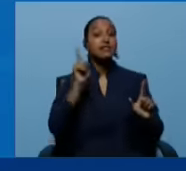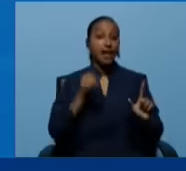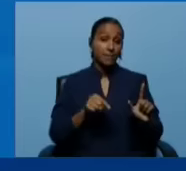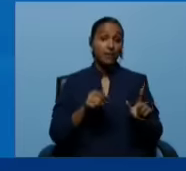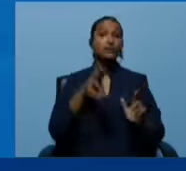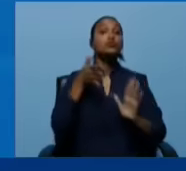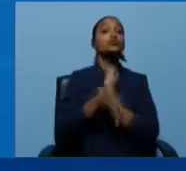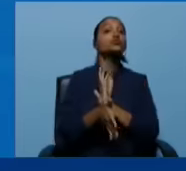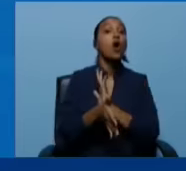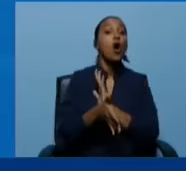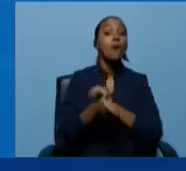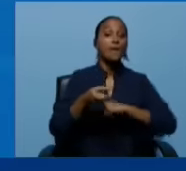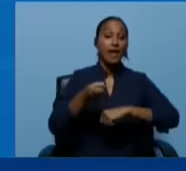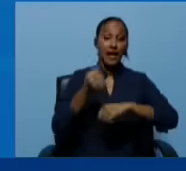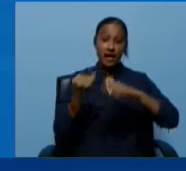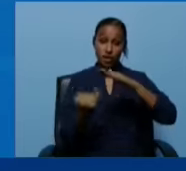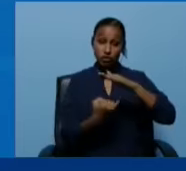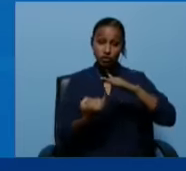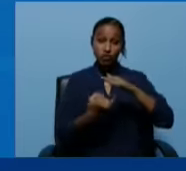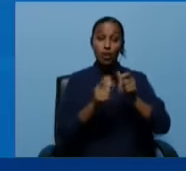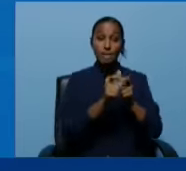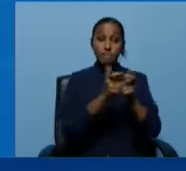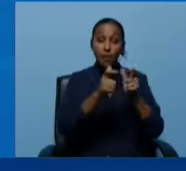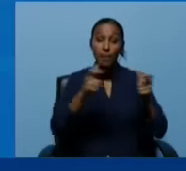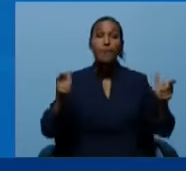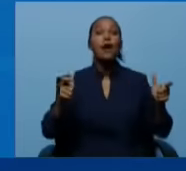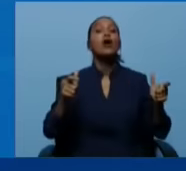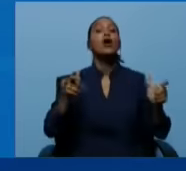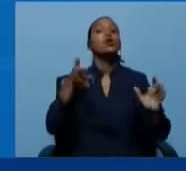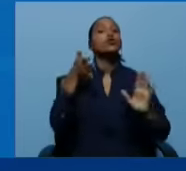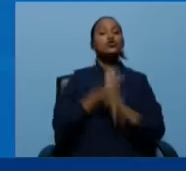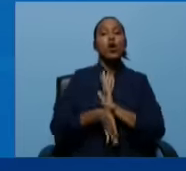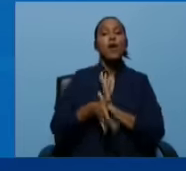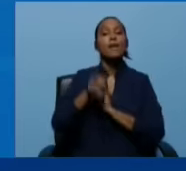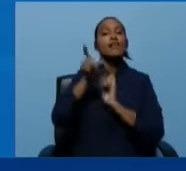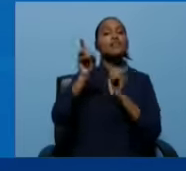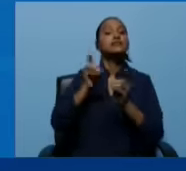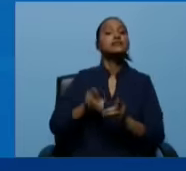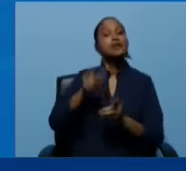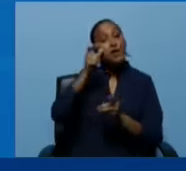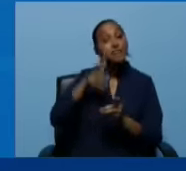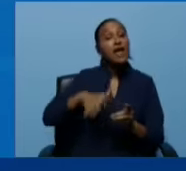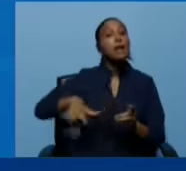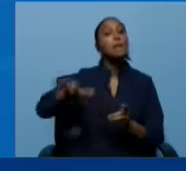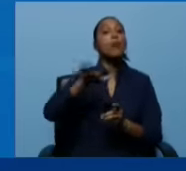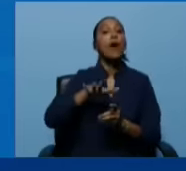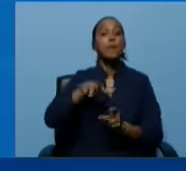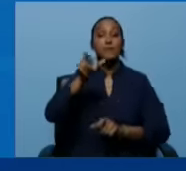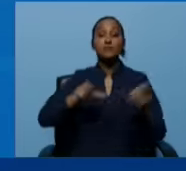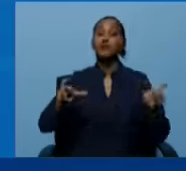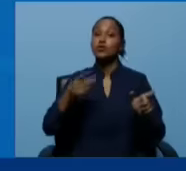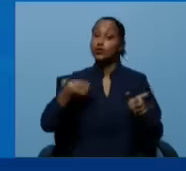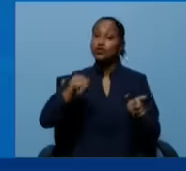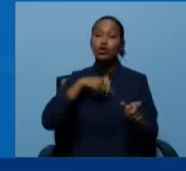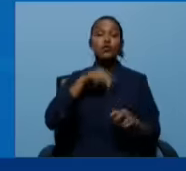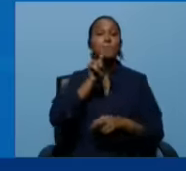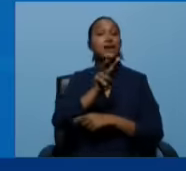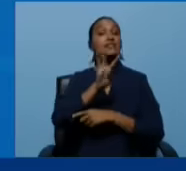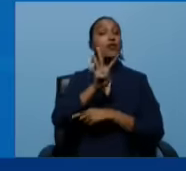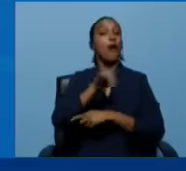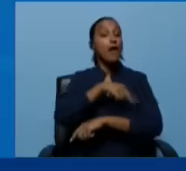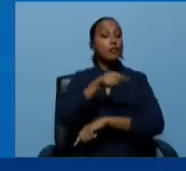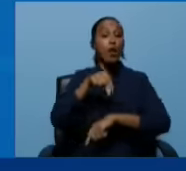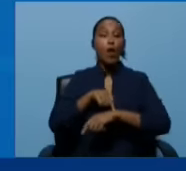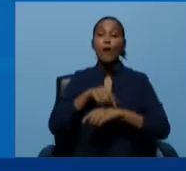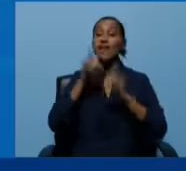de la soberanía popular y a ellos están sometidos. Nosotros estamos sometidos a la soberanía popular las 24 horas del día.